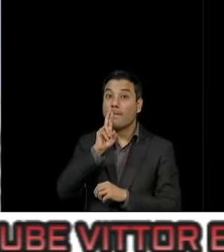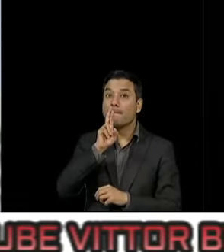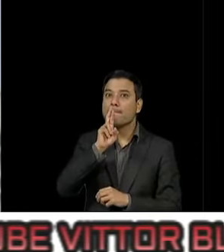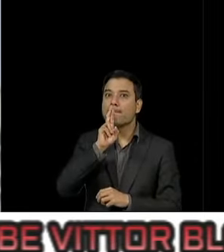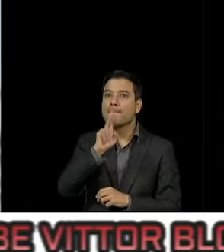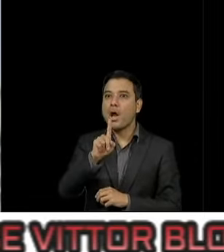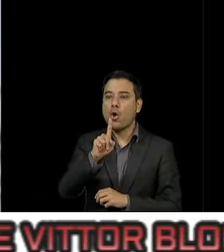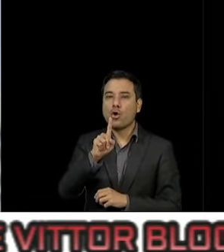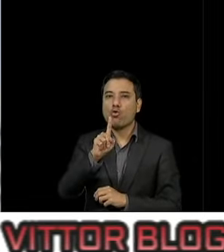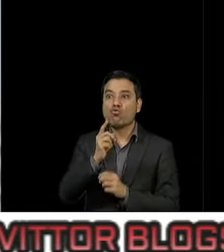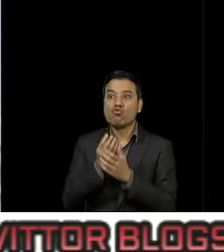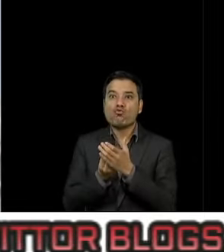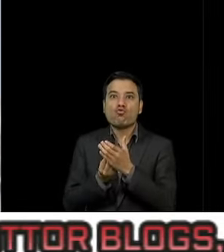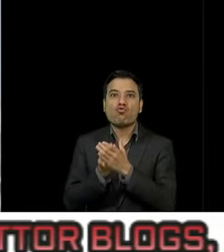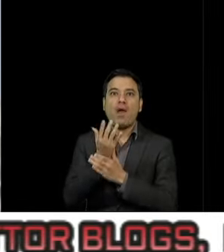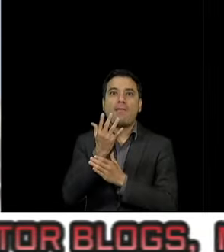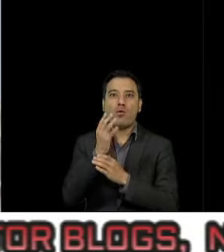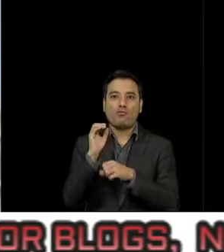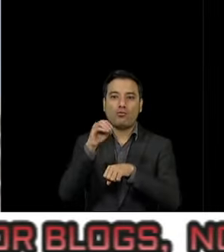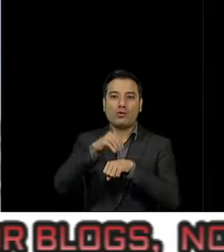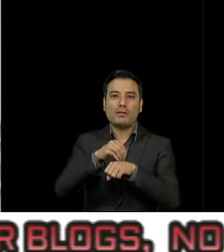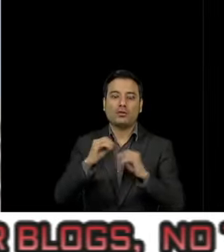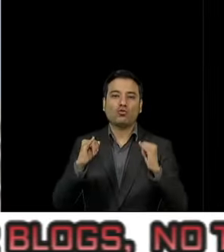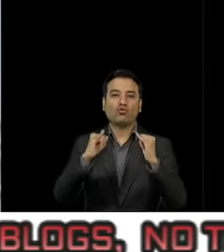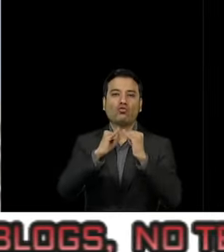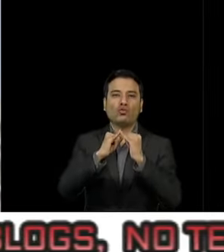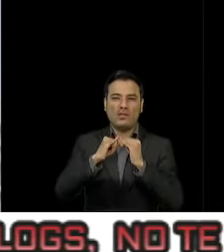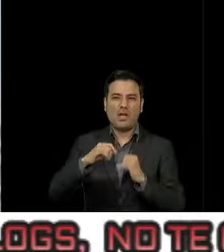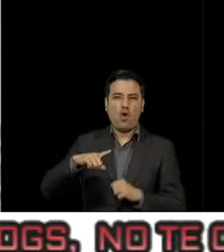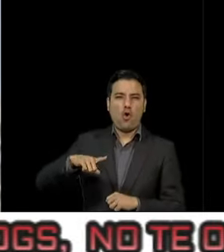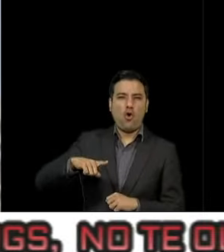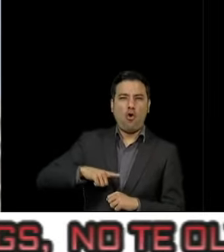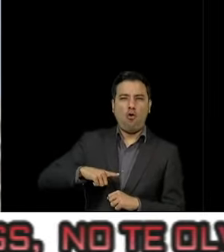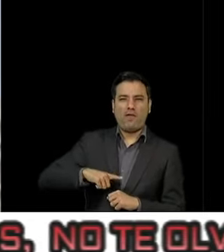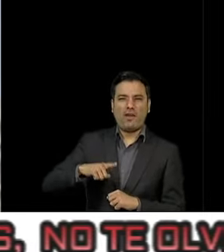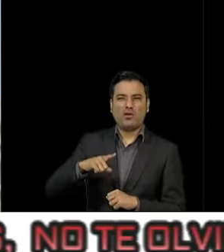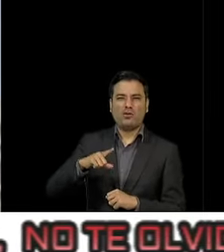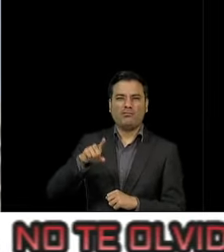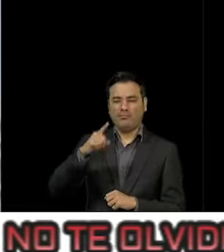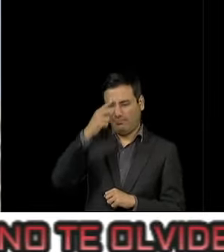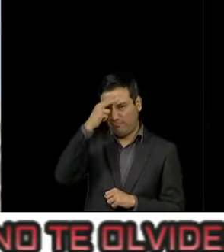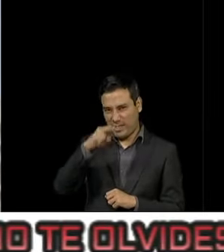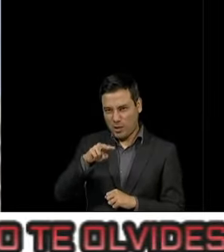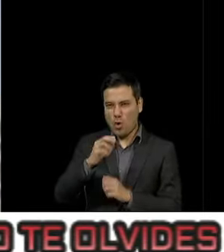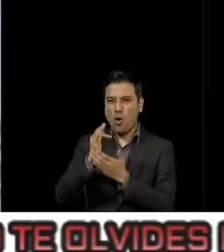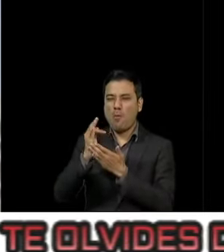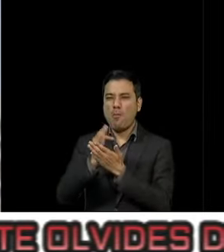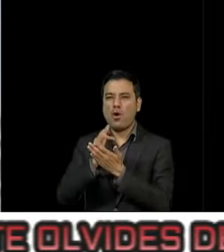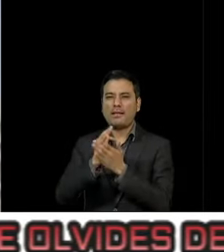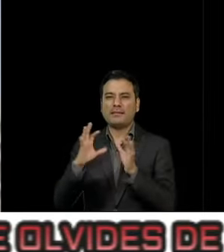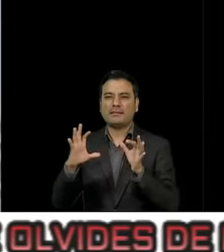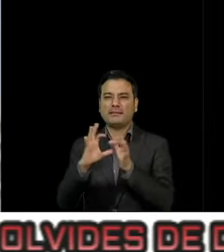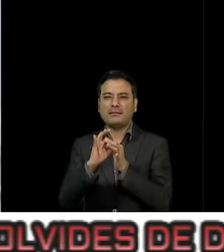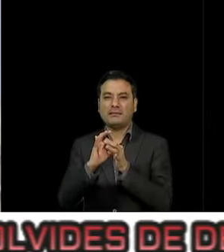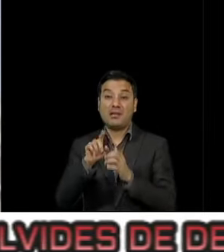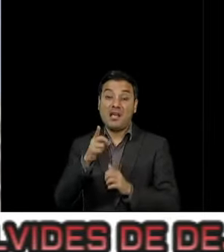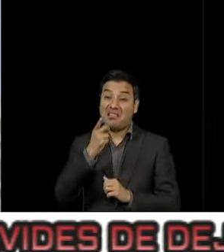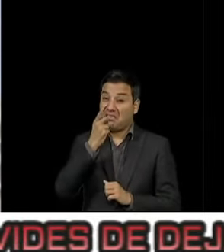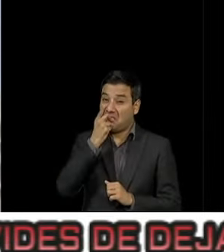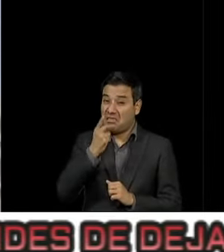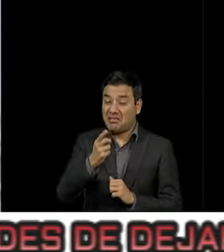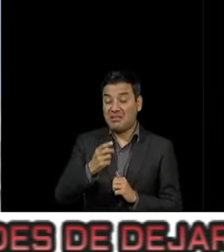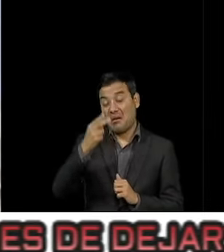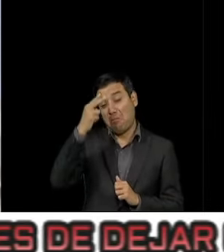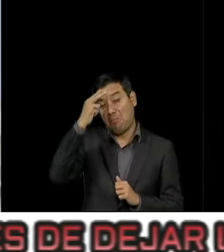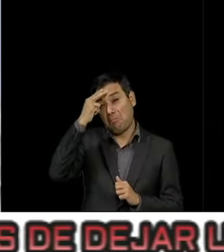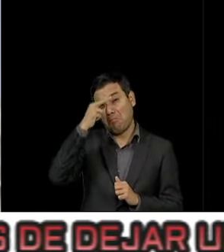organismo supeditado al presidente de la República y a Morena. Esta gran mentira de que será el pueblo de México quien